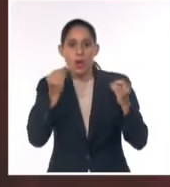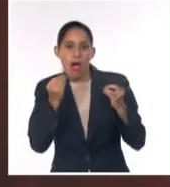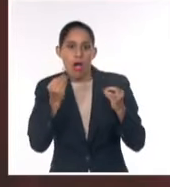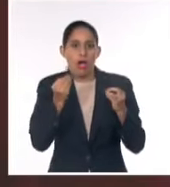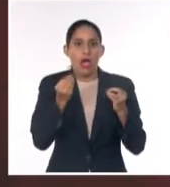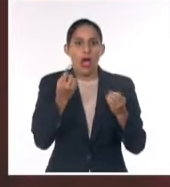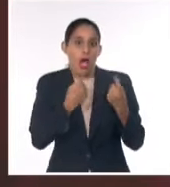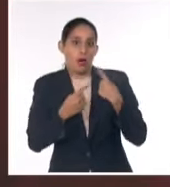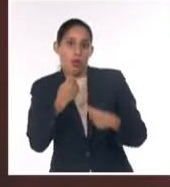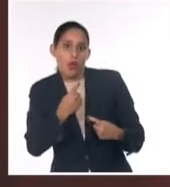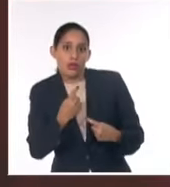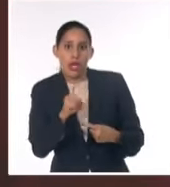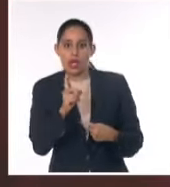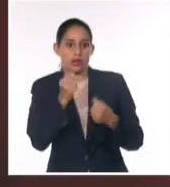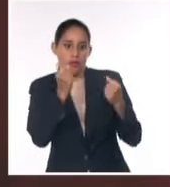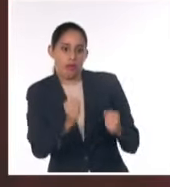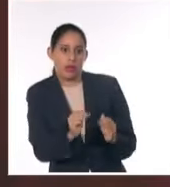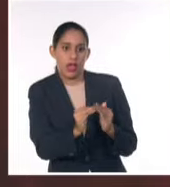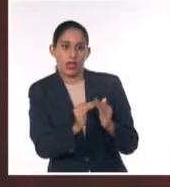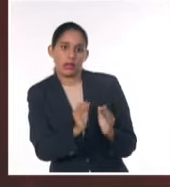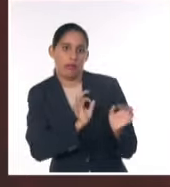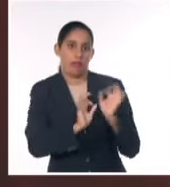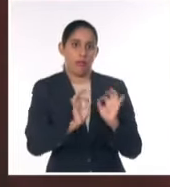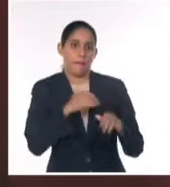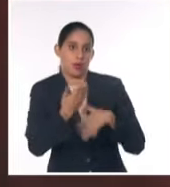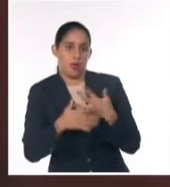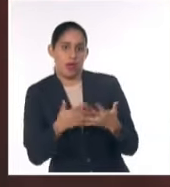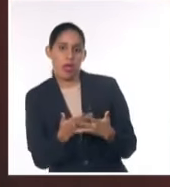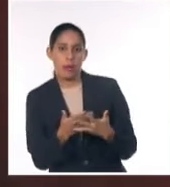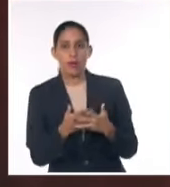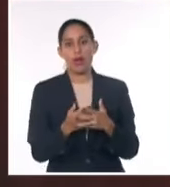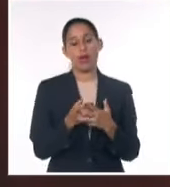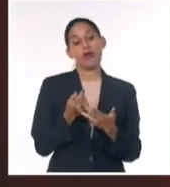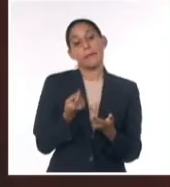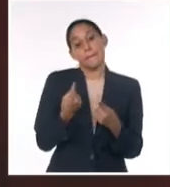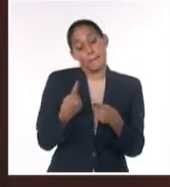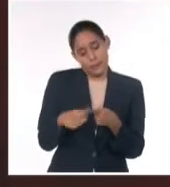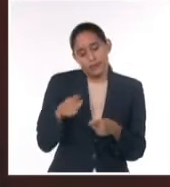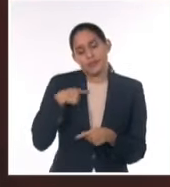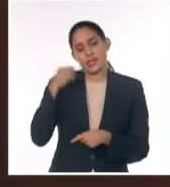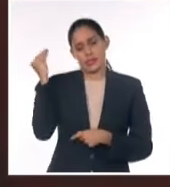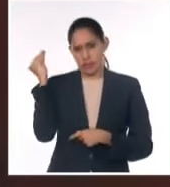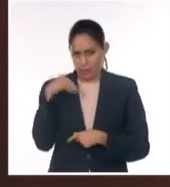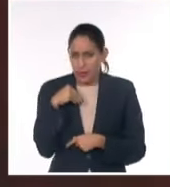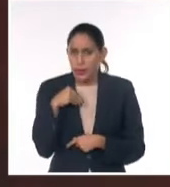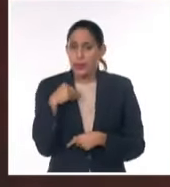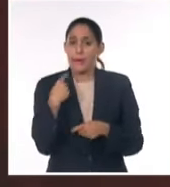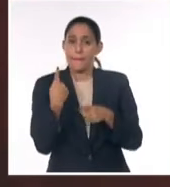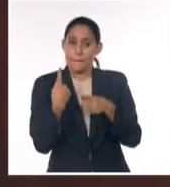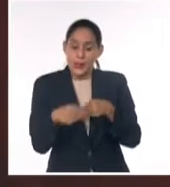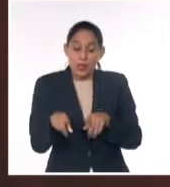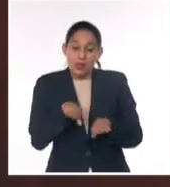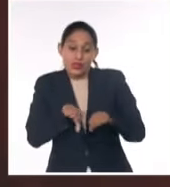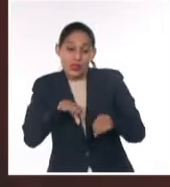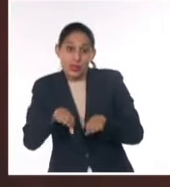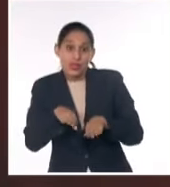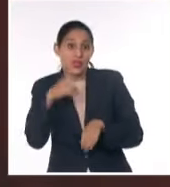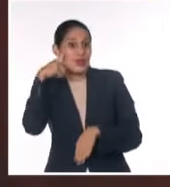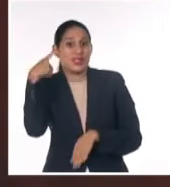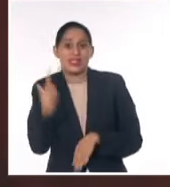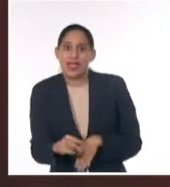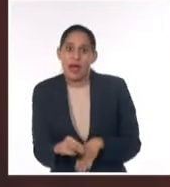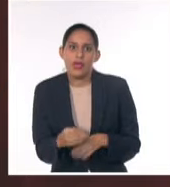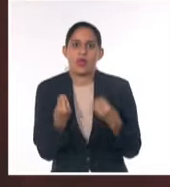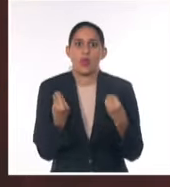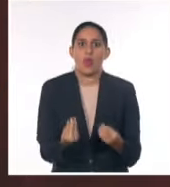con miedo de lo que puede ocurrir. Nosotros, como es lógico, en la sismicidad no se puede predecir lo que va a ocurrir en un